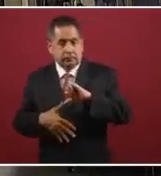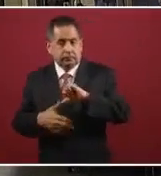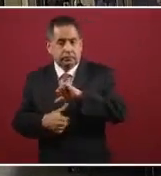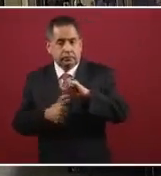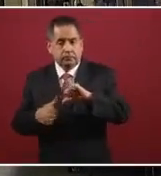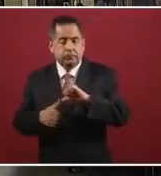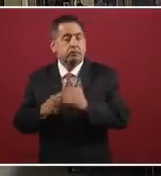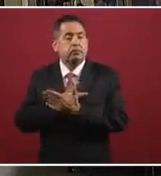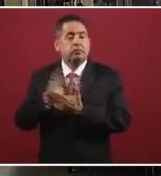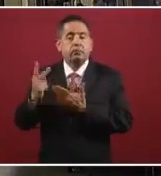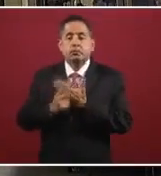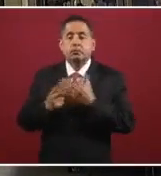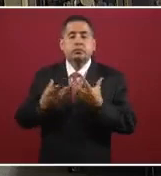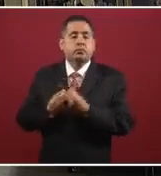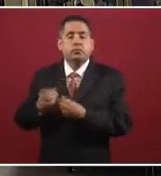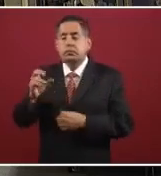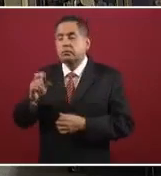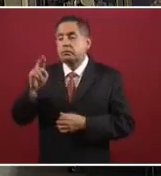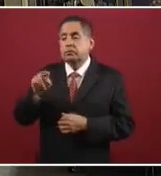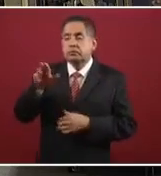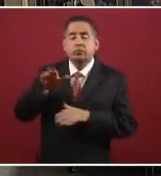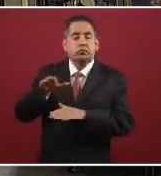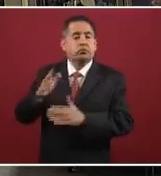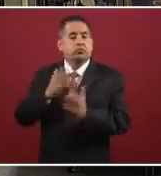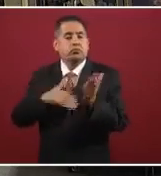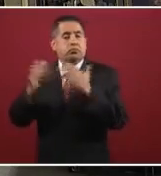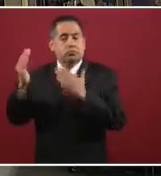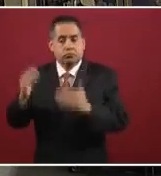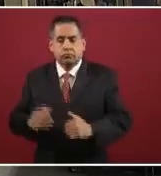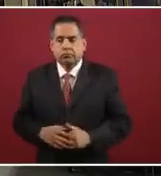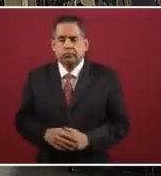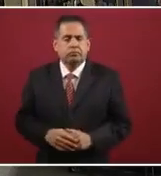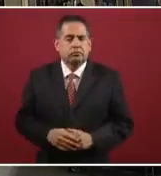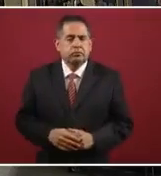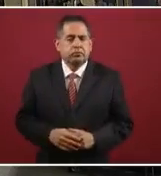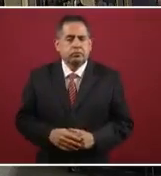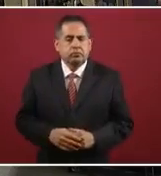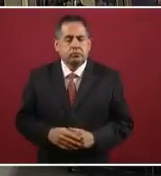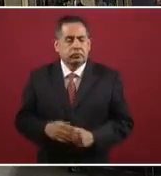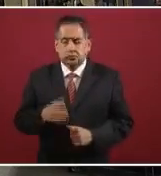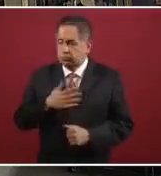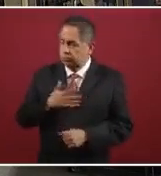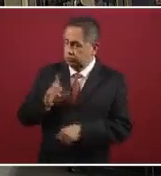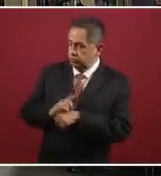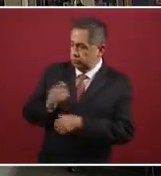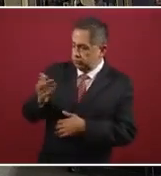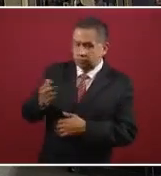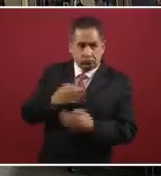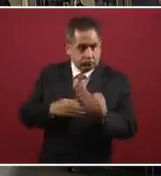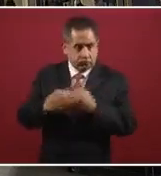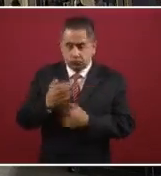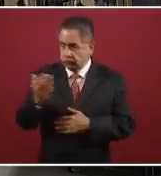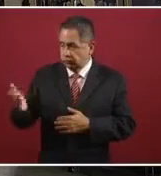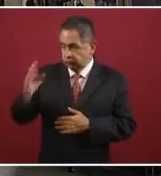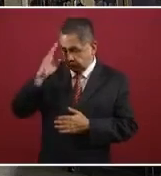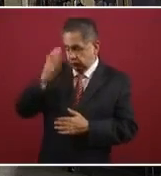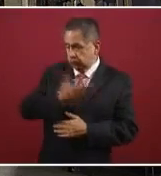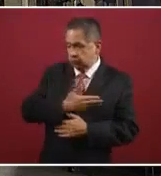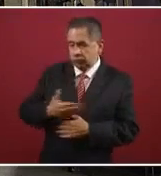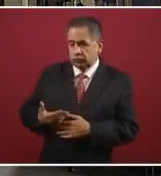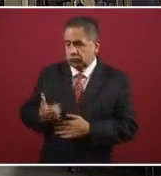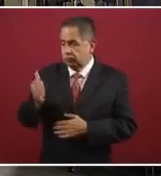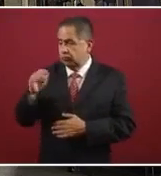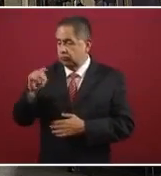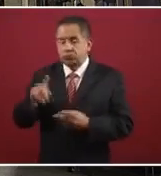del Programa de las Naciones Unidas para el Desarrollo. ¿Qué tal? Muy buenos días a todos. Señor presidente Andrés Manuel López Obrador, señora